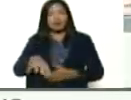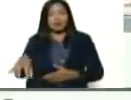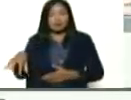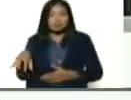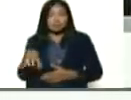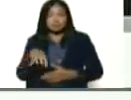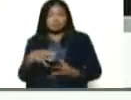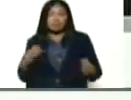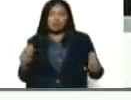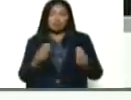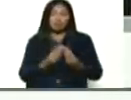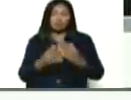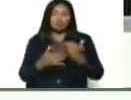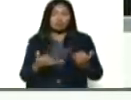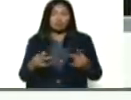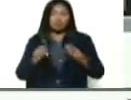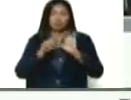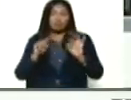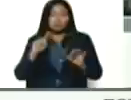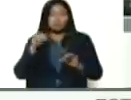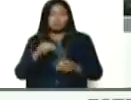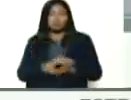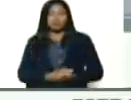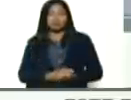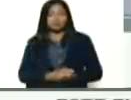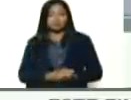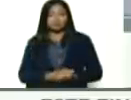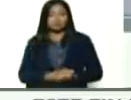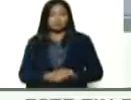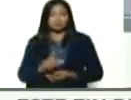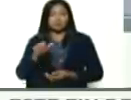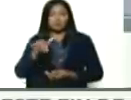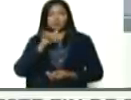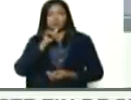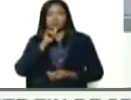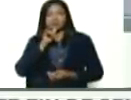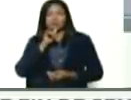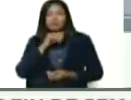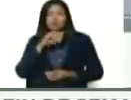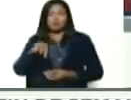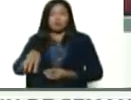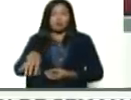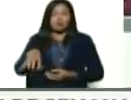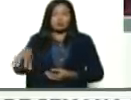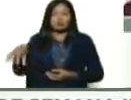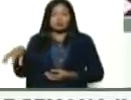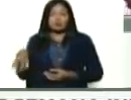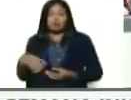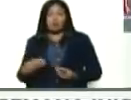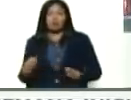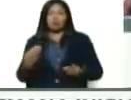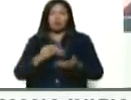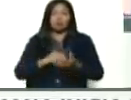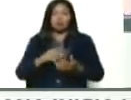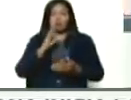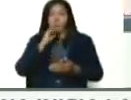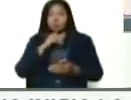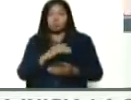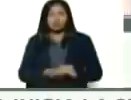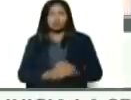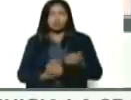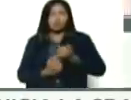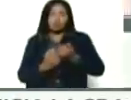conjunta como debe ser también tengo el informe en los estados que no se hizo conjunta y por qué no se hizo